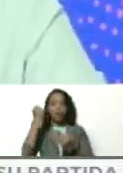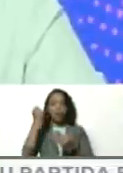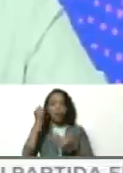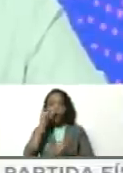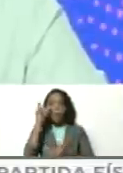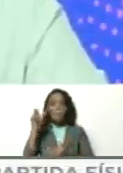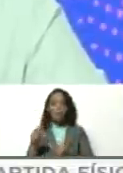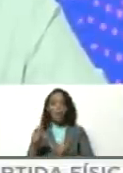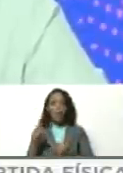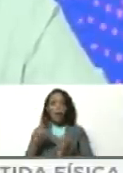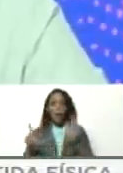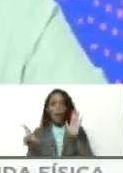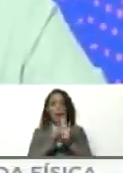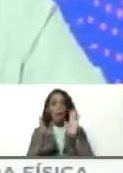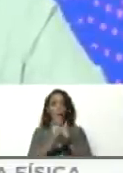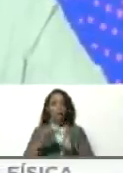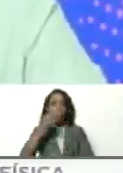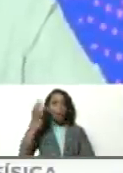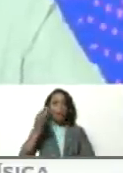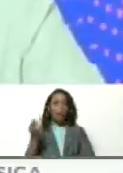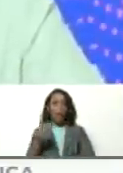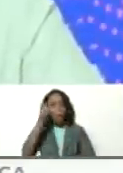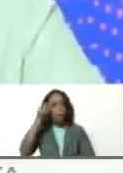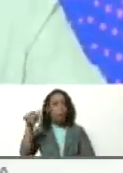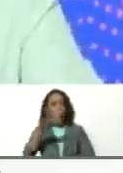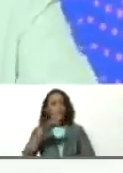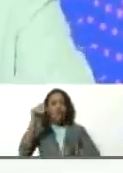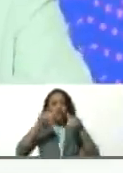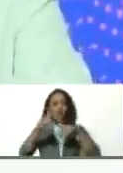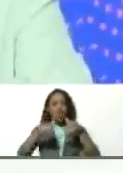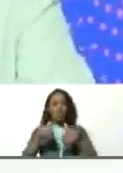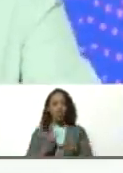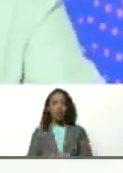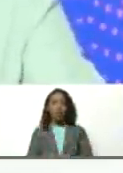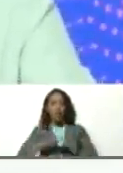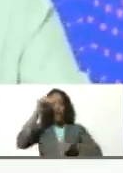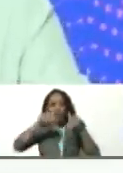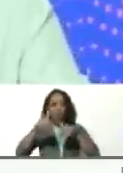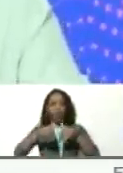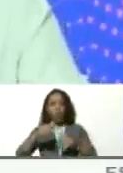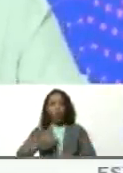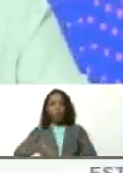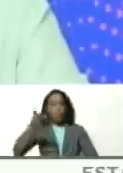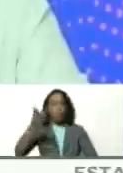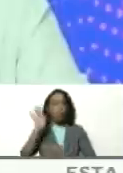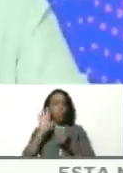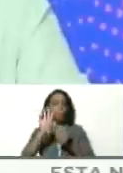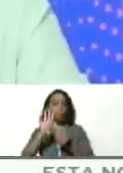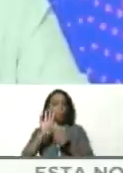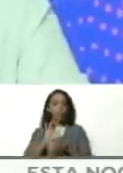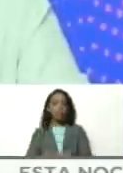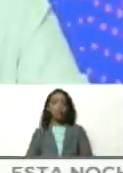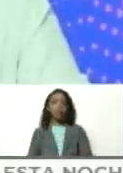principales, con legitimidad verdadera de pueblo. Voto, voto sobre voto.